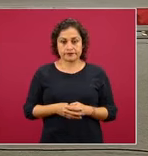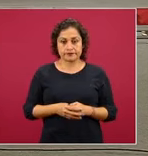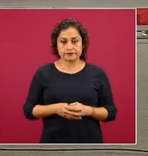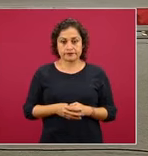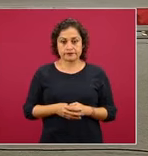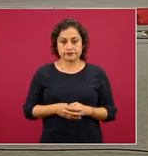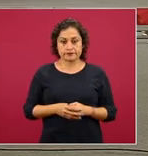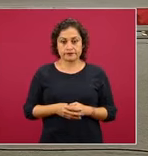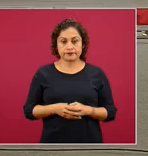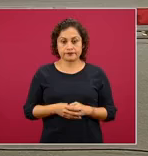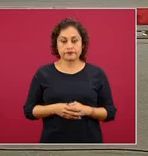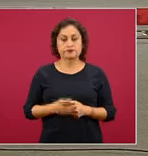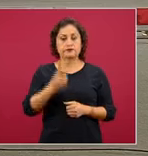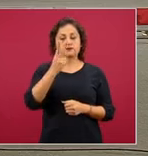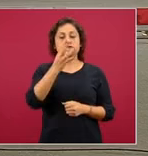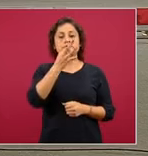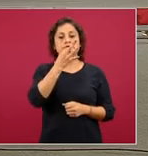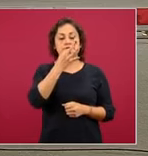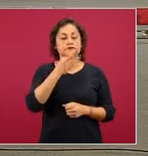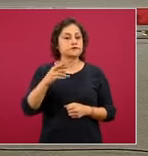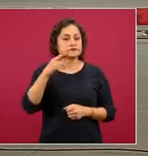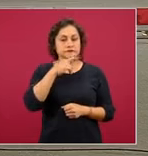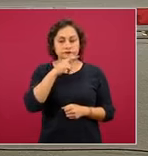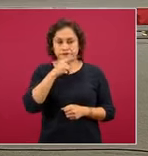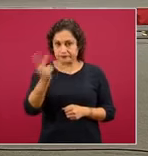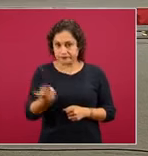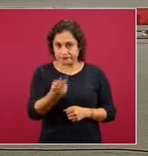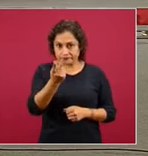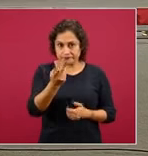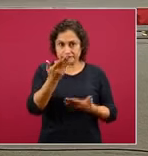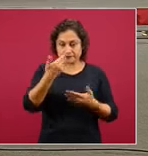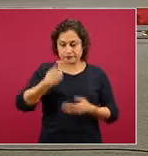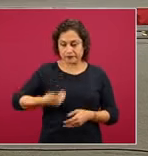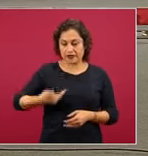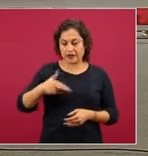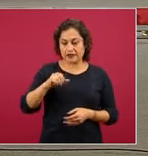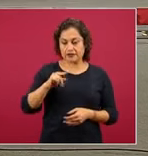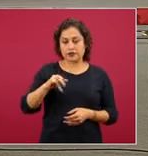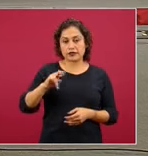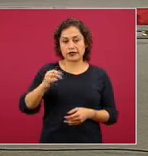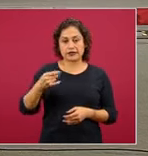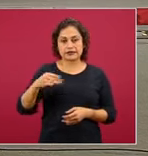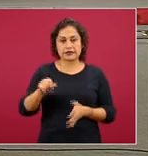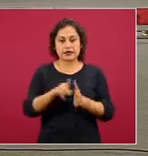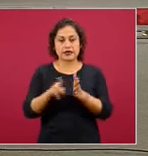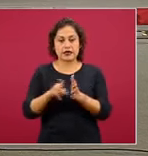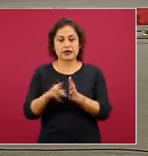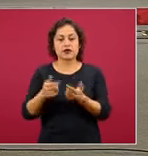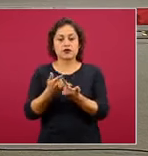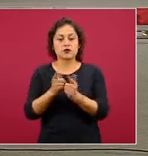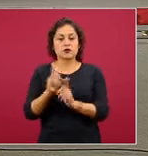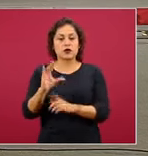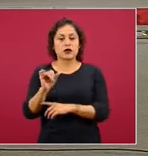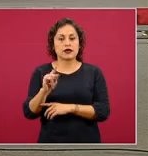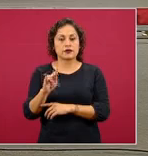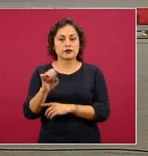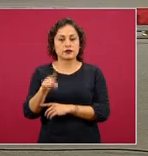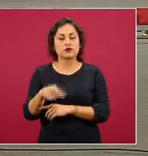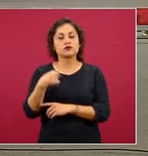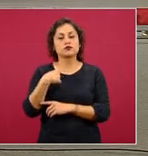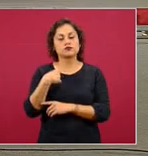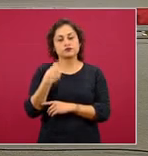Pues sí, todavía quedan 2 minutos. Adelante. Rápidamente, doctor. Héctor García, de Diario Basta y Grupo Cantón. En el primer